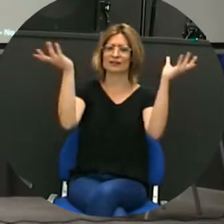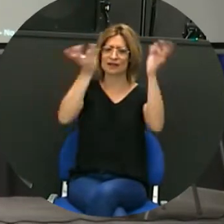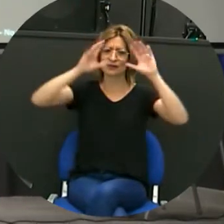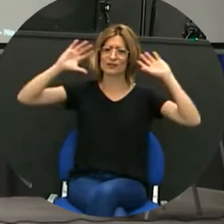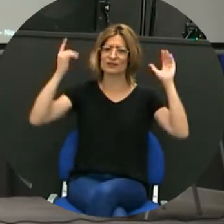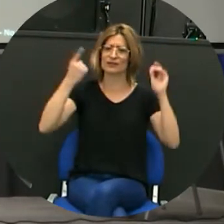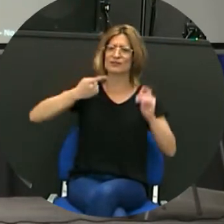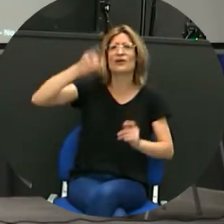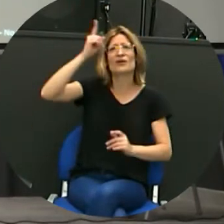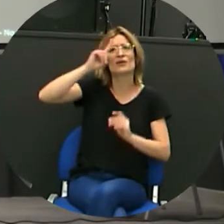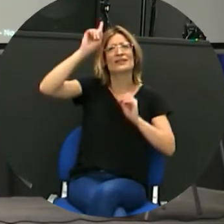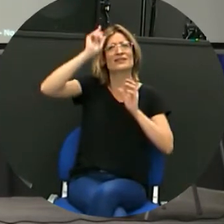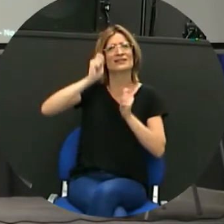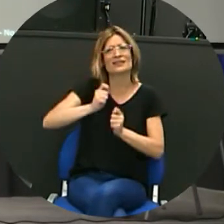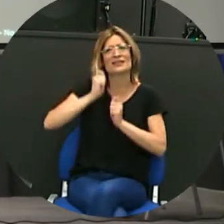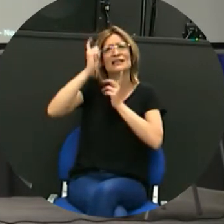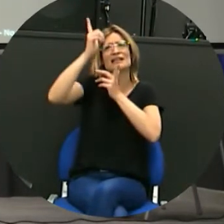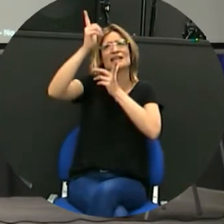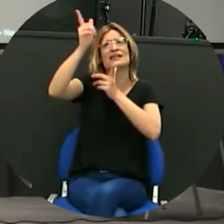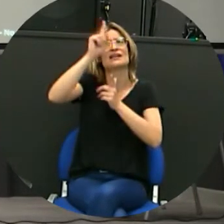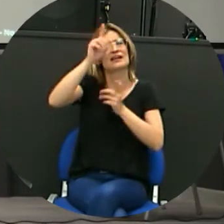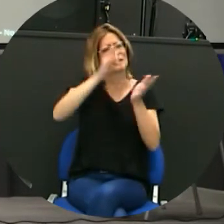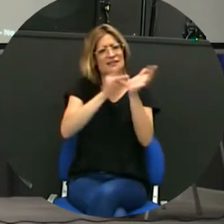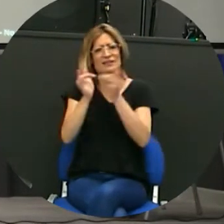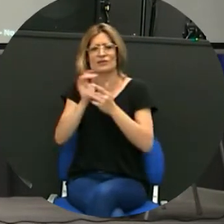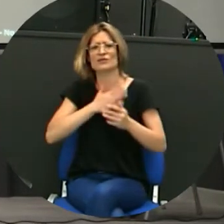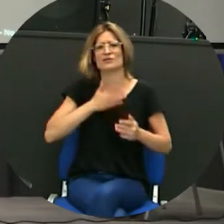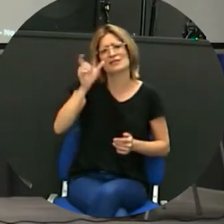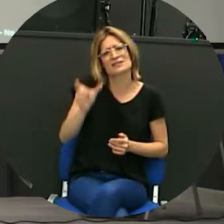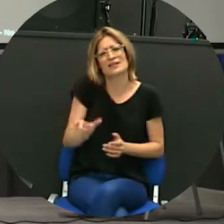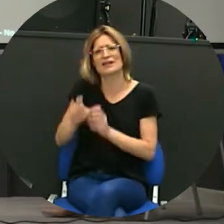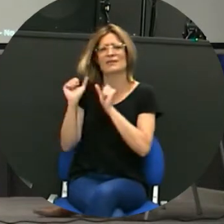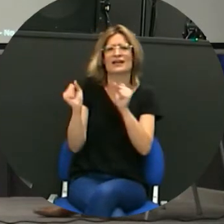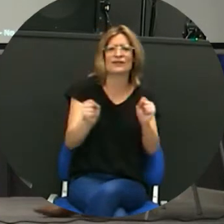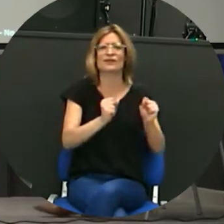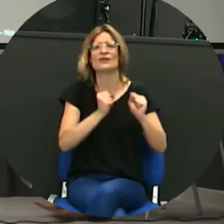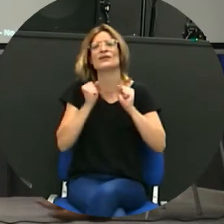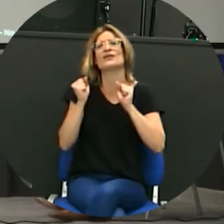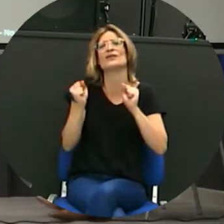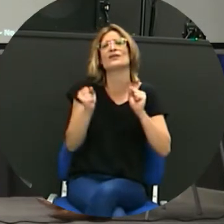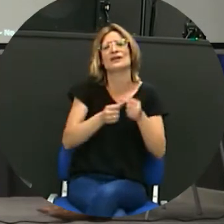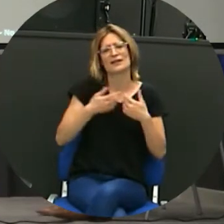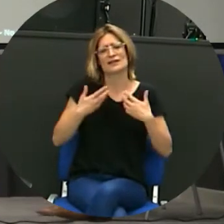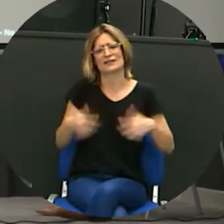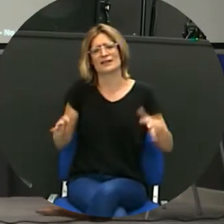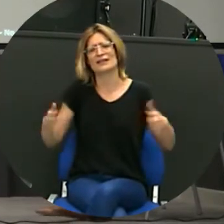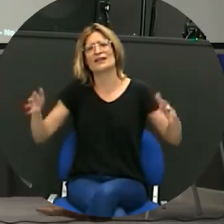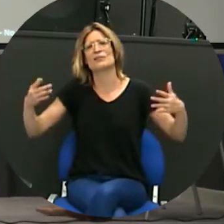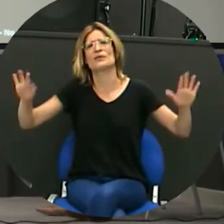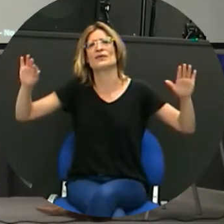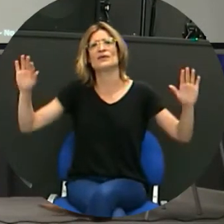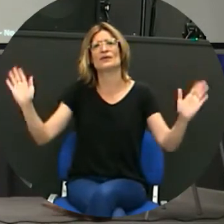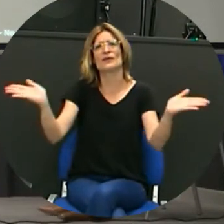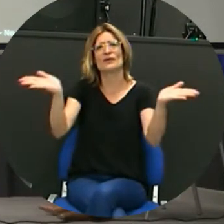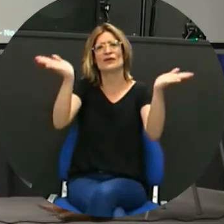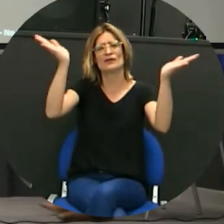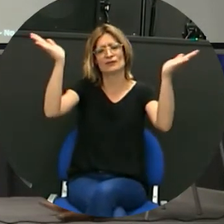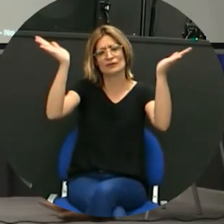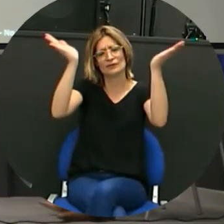te doy la gloria solo a ti. Eres Jesús mi Salvador. Te alabo,